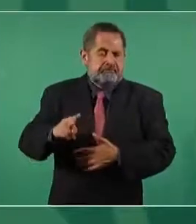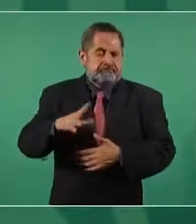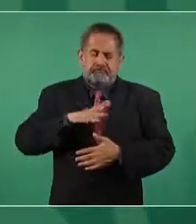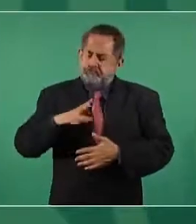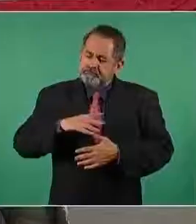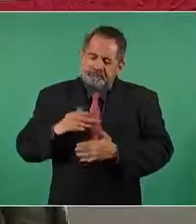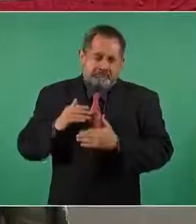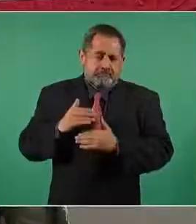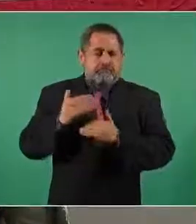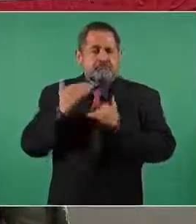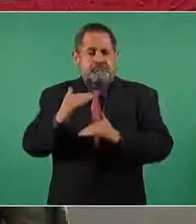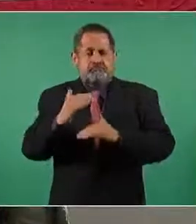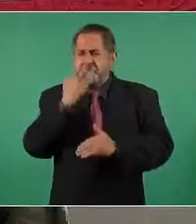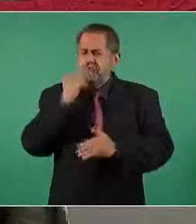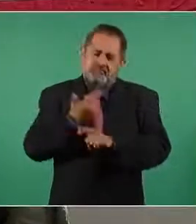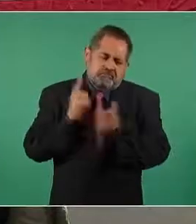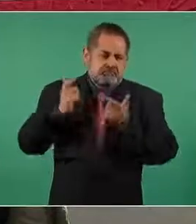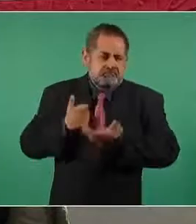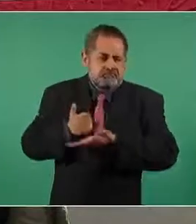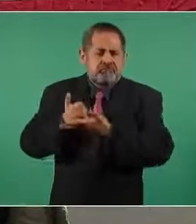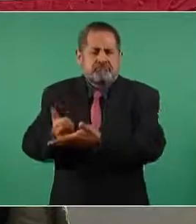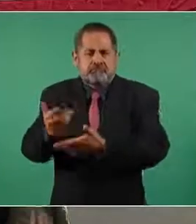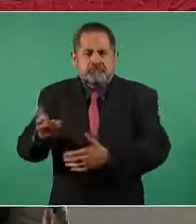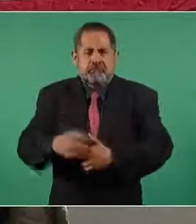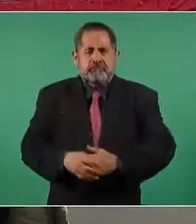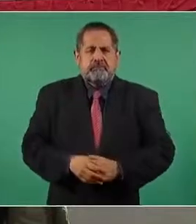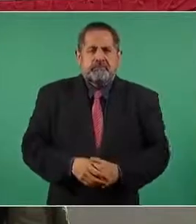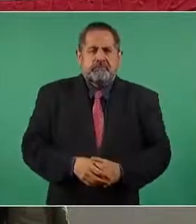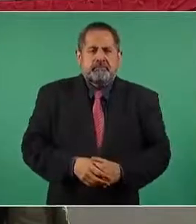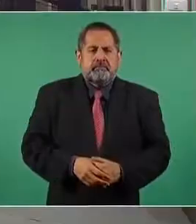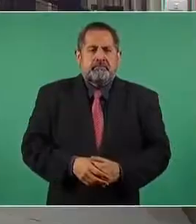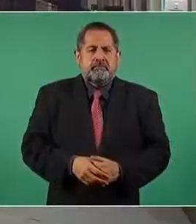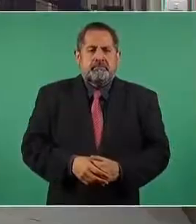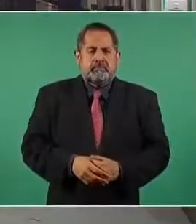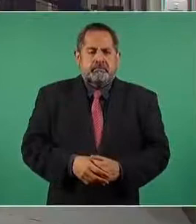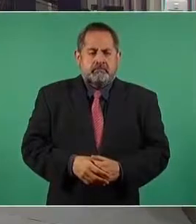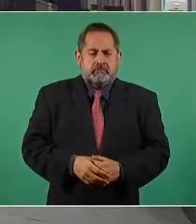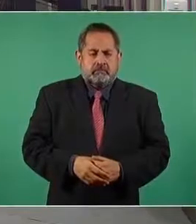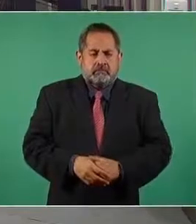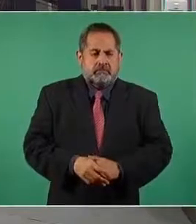sin límites. Eso sería, señor. Si quiere, se lo dejo aquí.